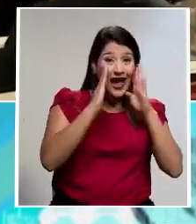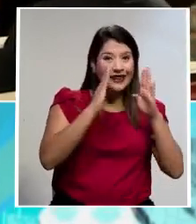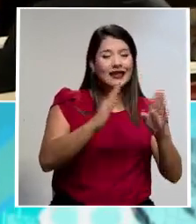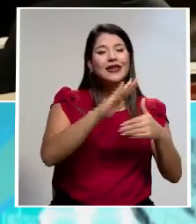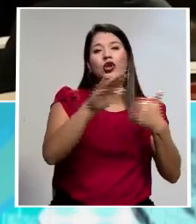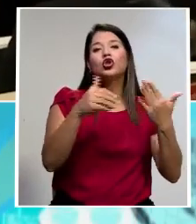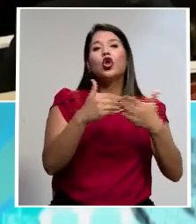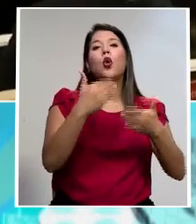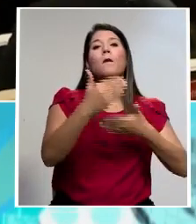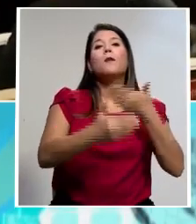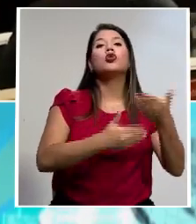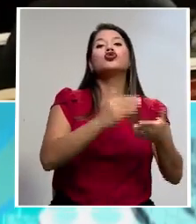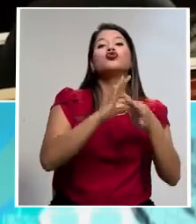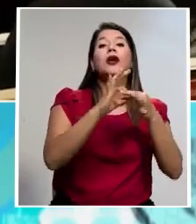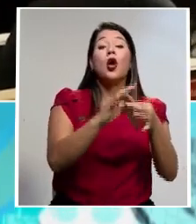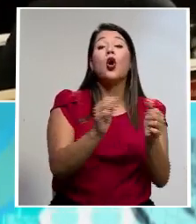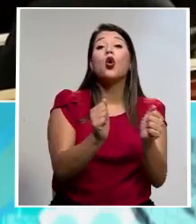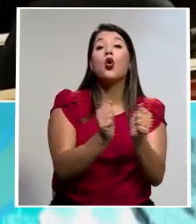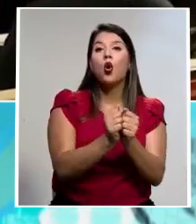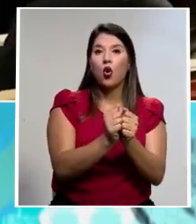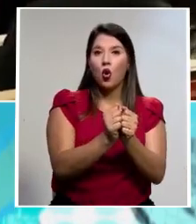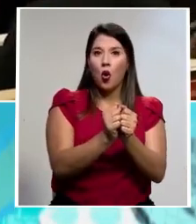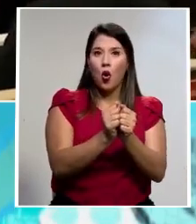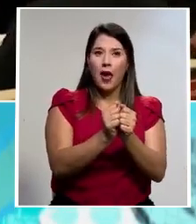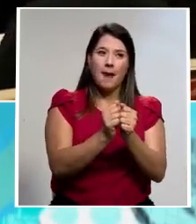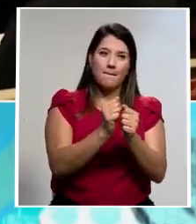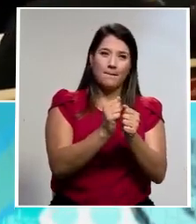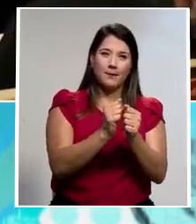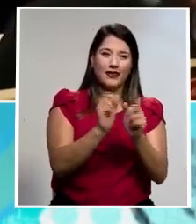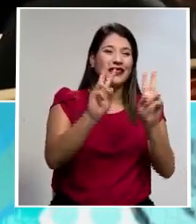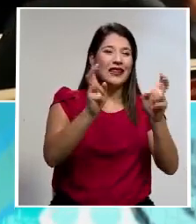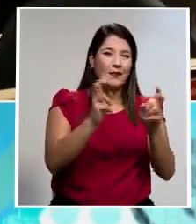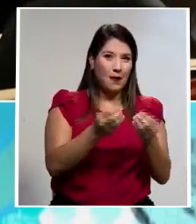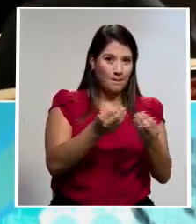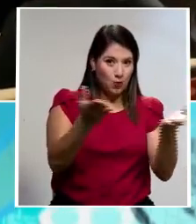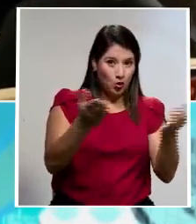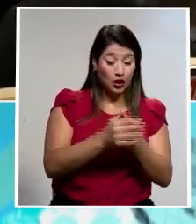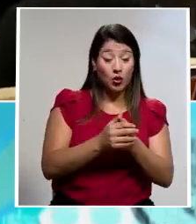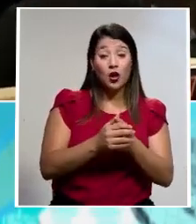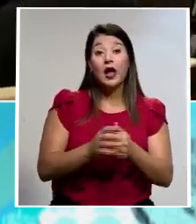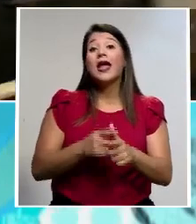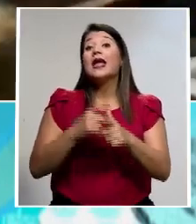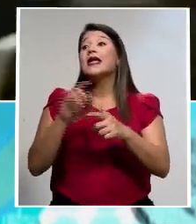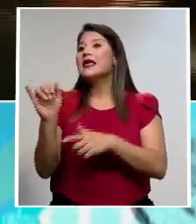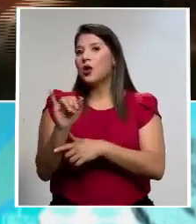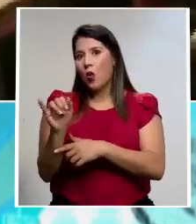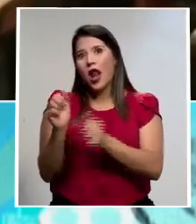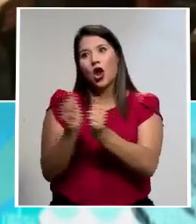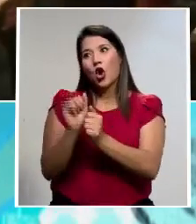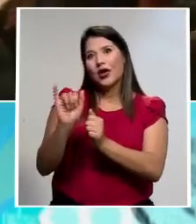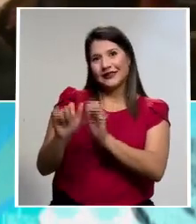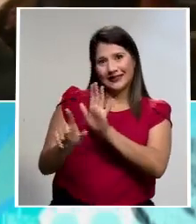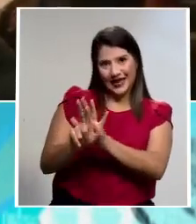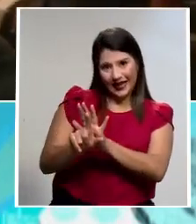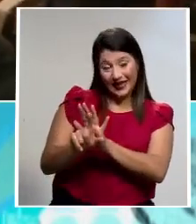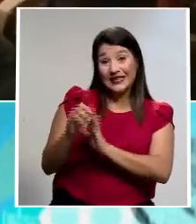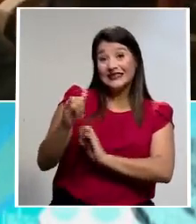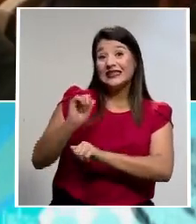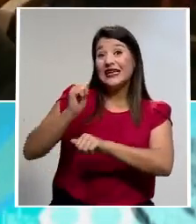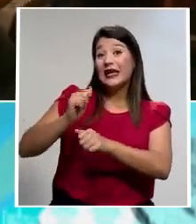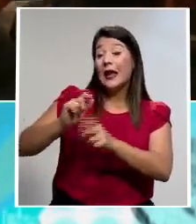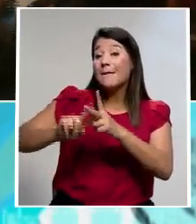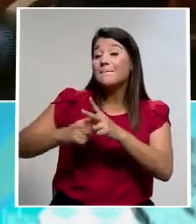pública. Eso es lo que ocurriría cuando se entre a regir la jurisdicción contra el crimen organizado, donde en un solo lugar se centrarían